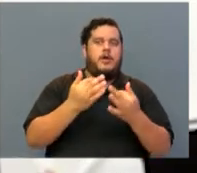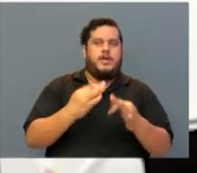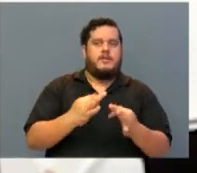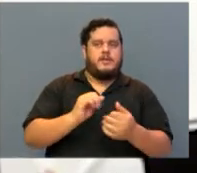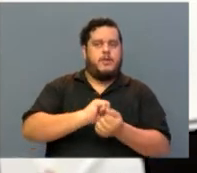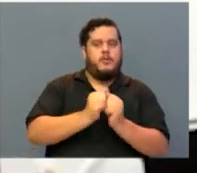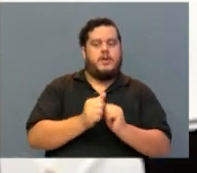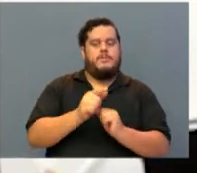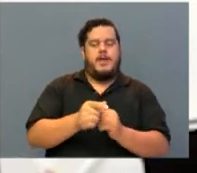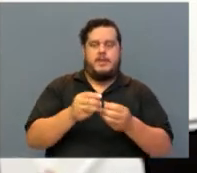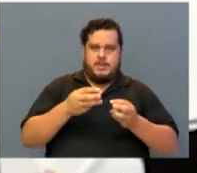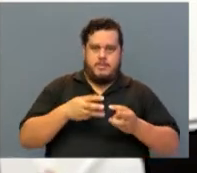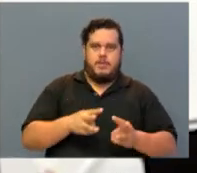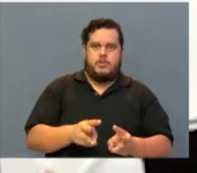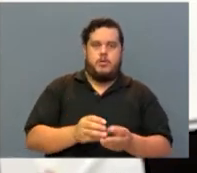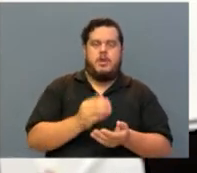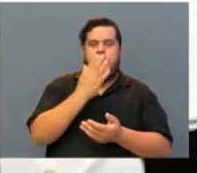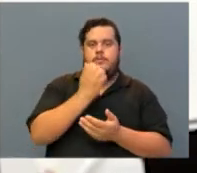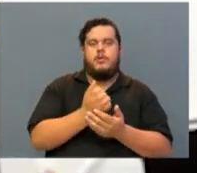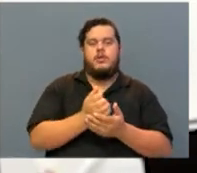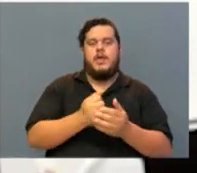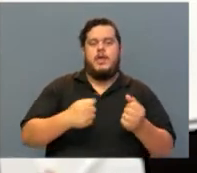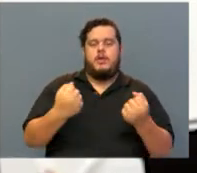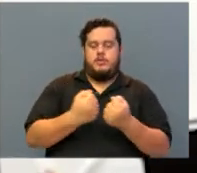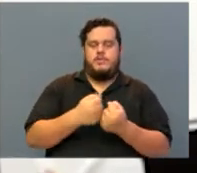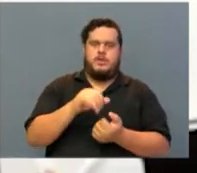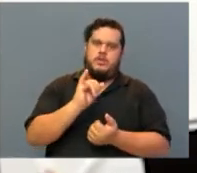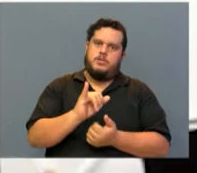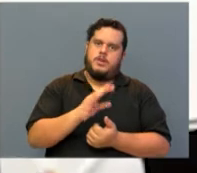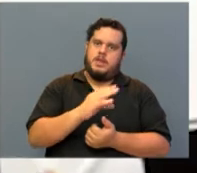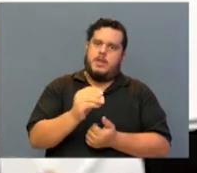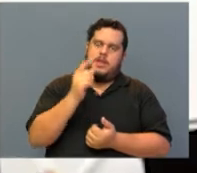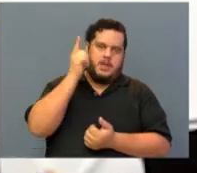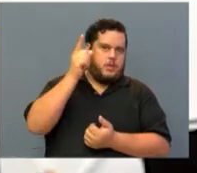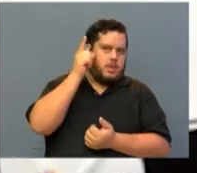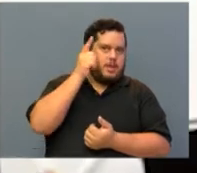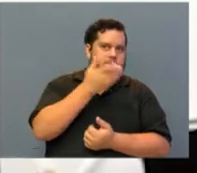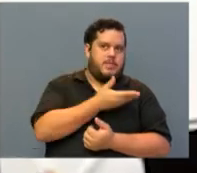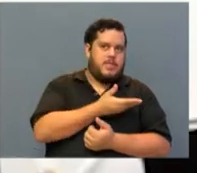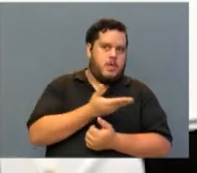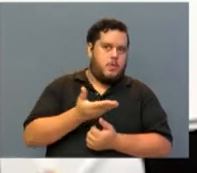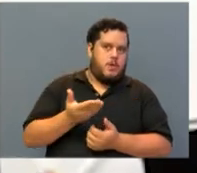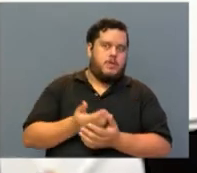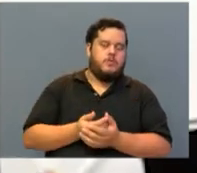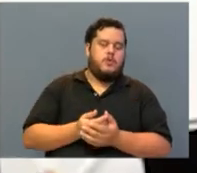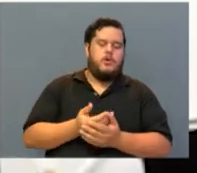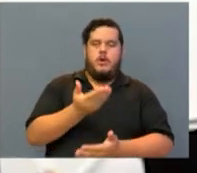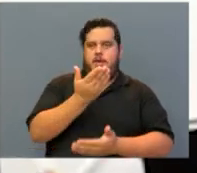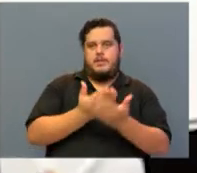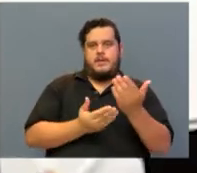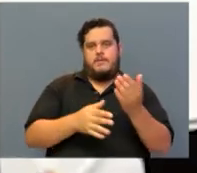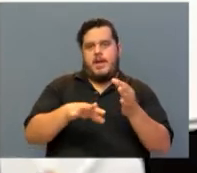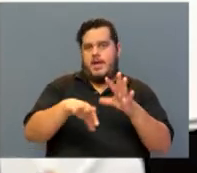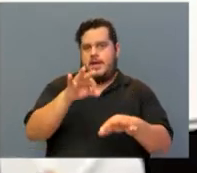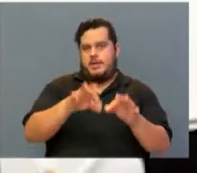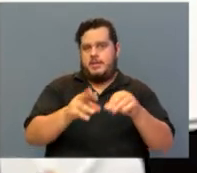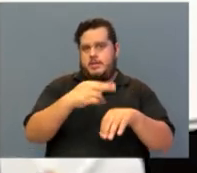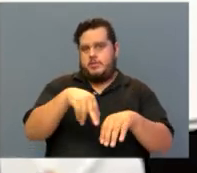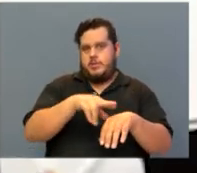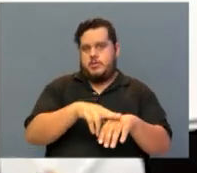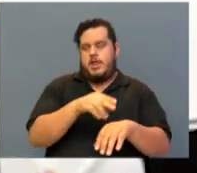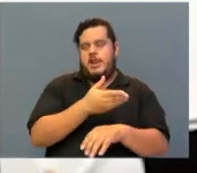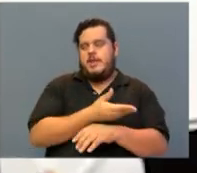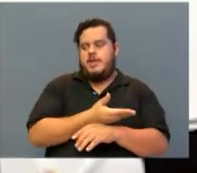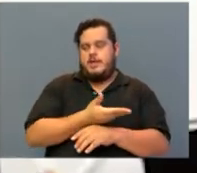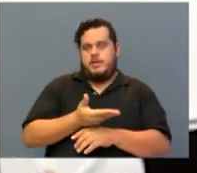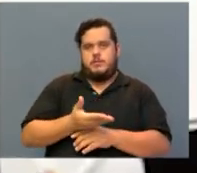esa metodología, porque los partidos son así, y obviamente cuando se va a la selección es cuando